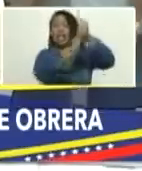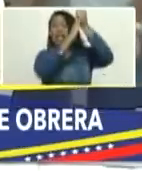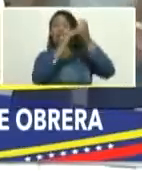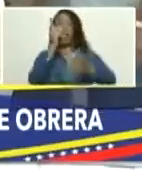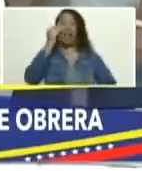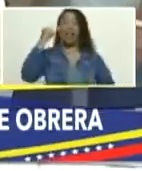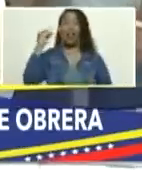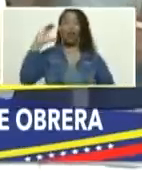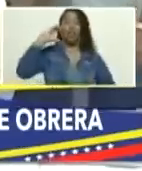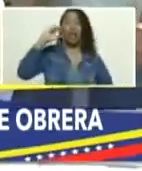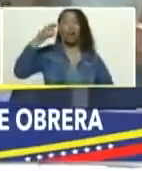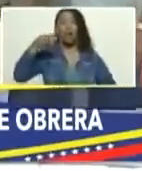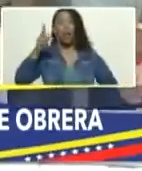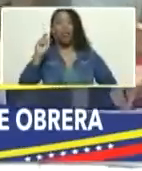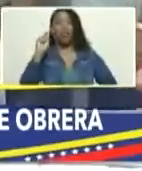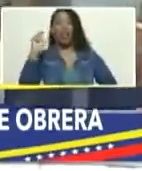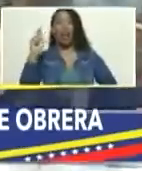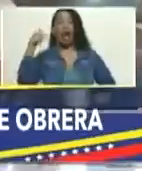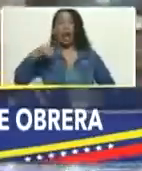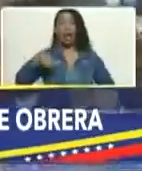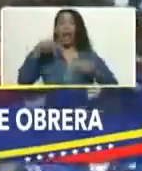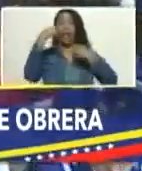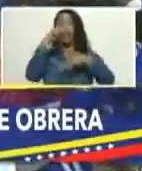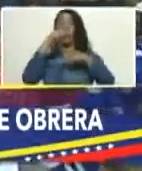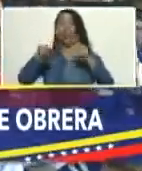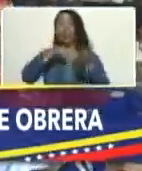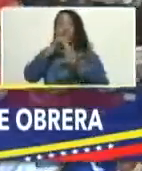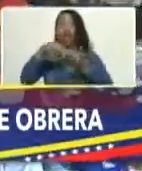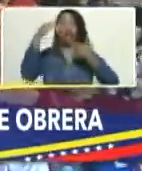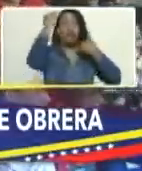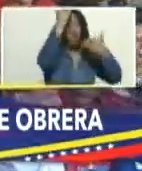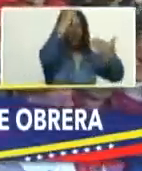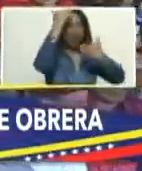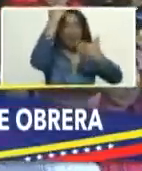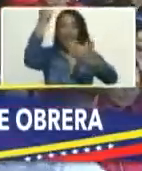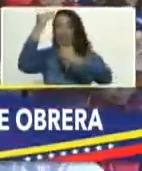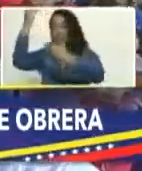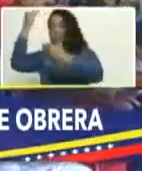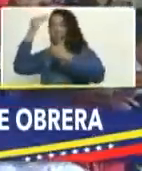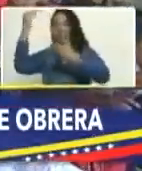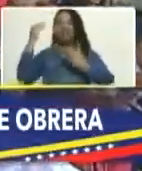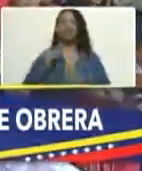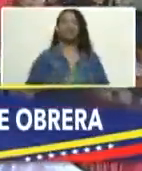de los CPT a nivel nacional. Mis saludos a todos, a todas.